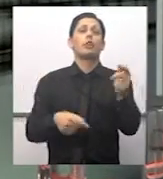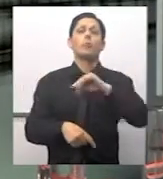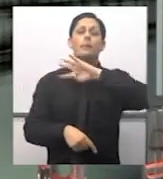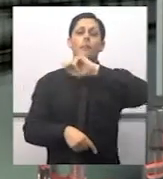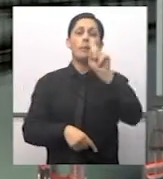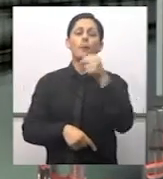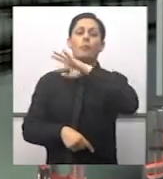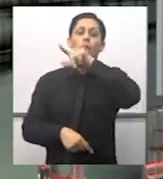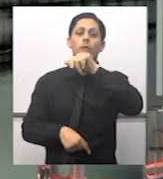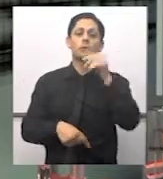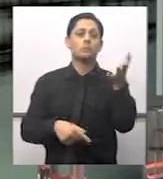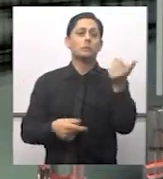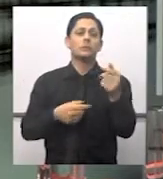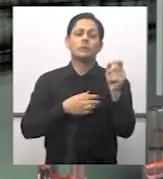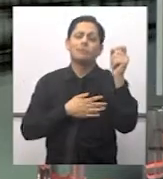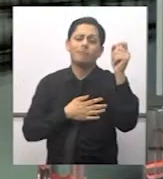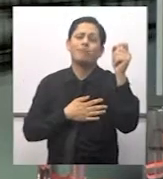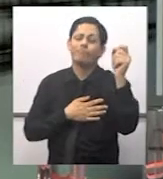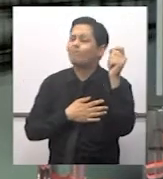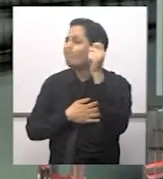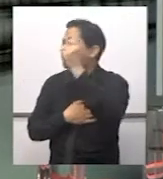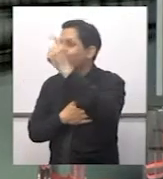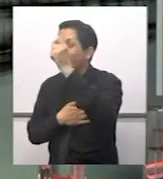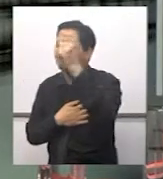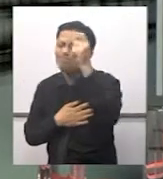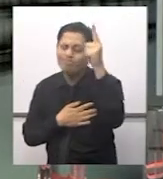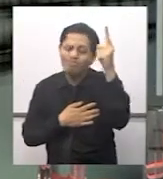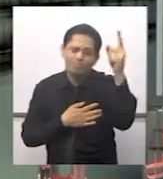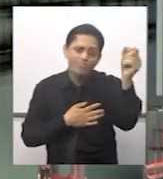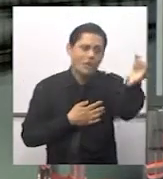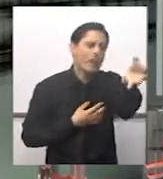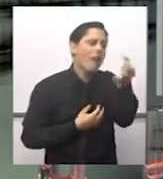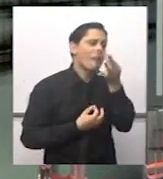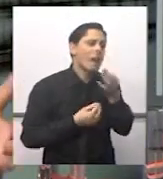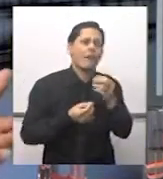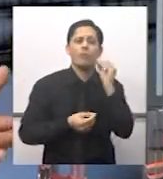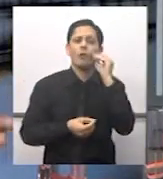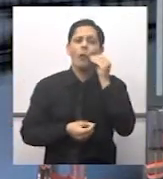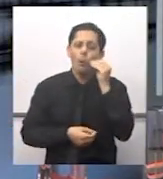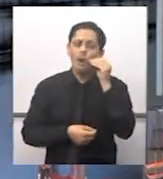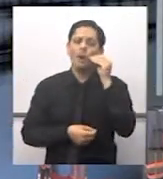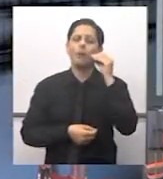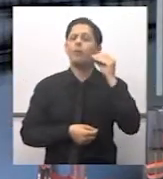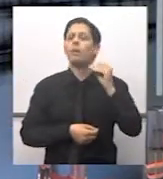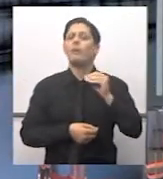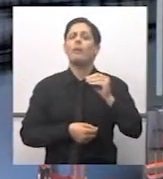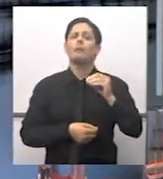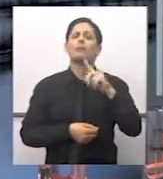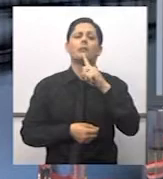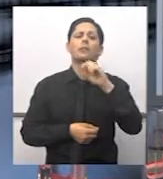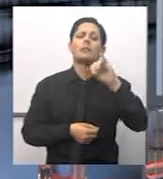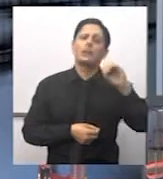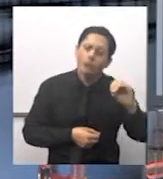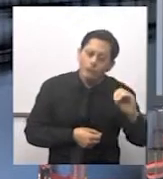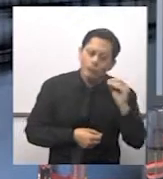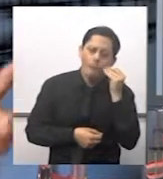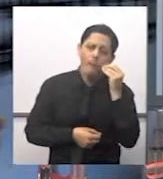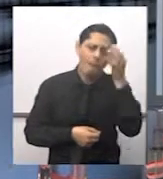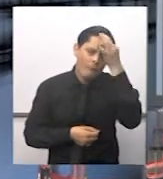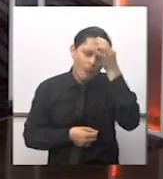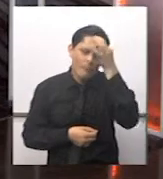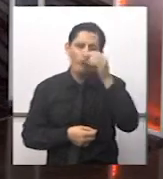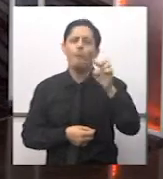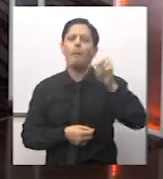minutos sentíamos ese dolor acumulado por tanto tiempo y nos hablaban de sus abuelos enfermos, de sus tíos enfermos, de